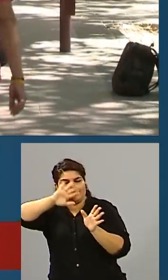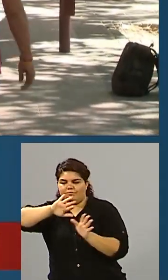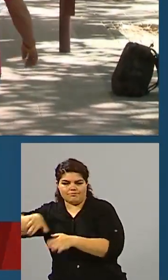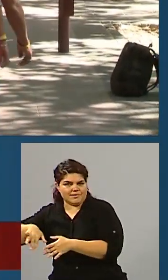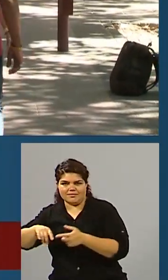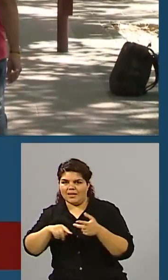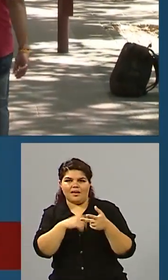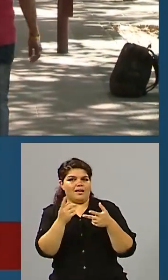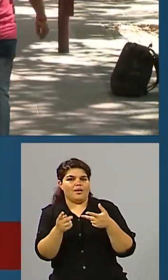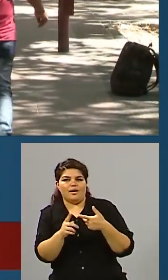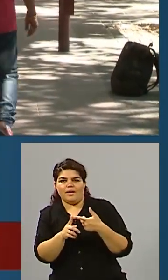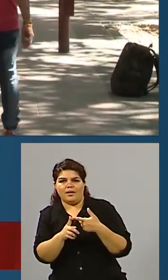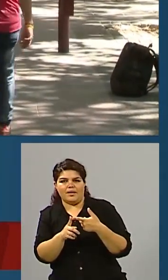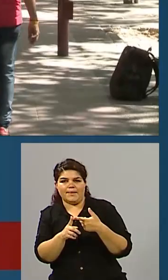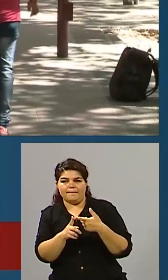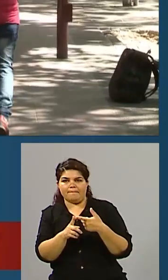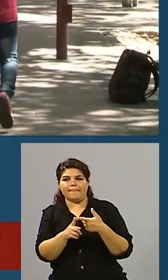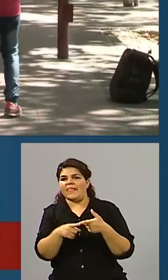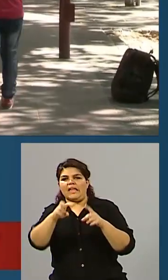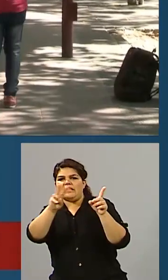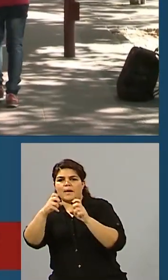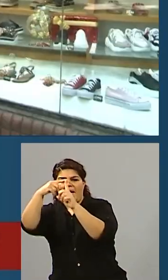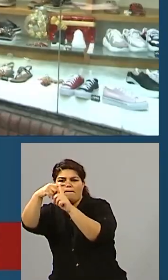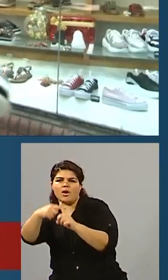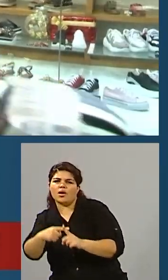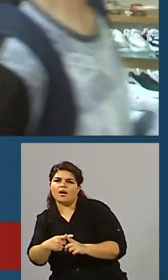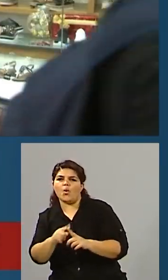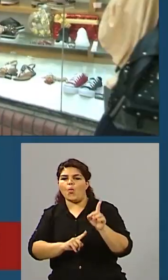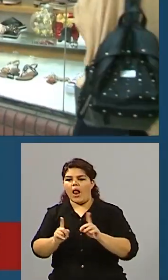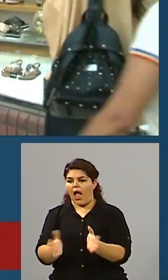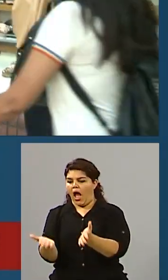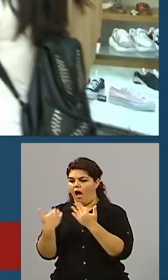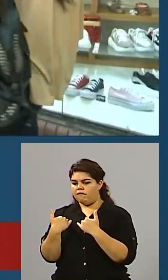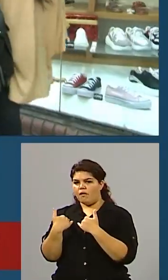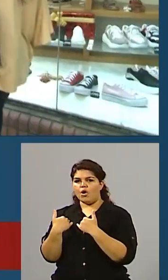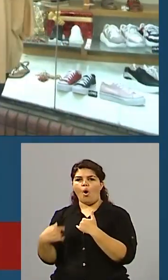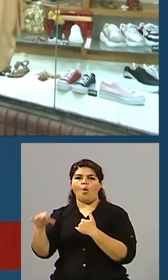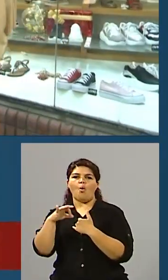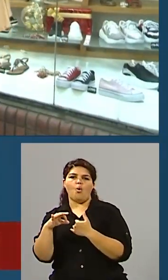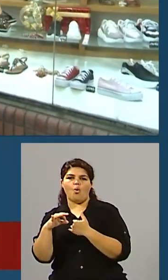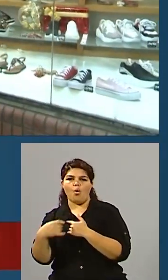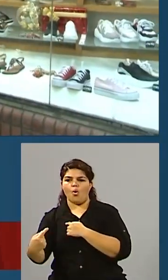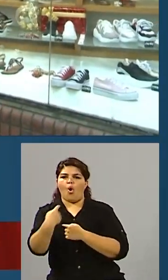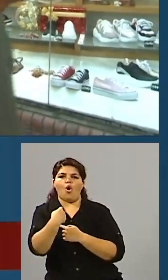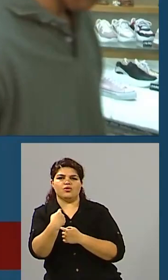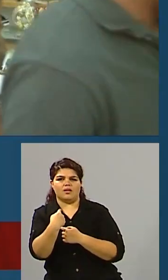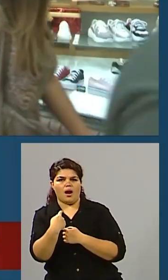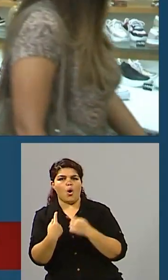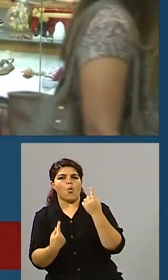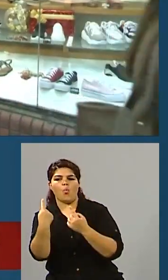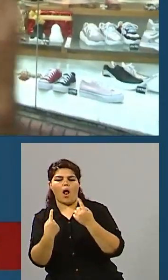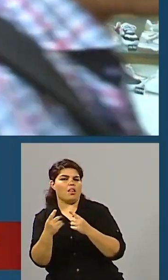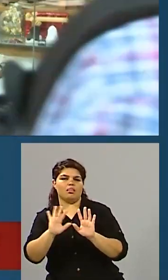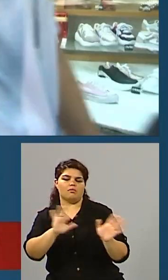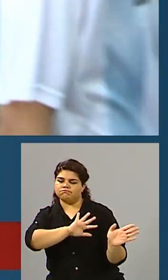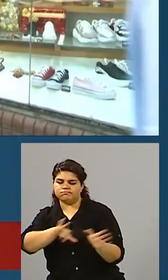necesariamente a cálculos de costo-beneficio, sino que estamos hablando de presumo que me va a ir